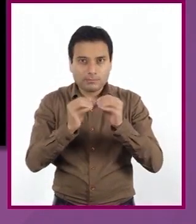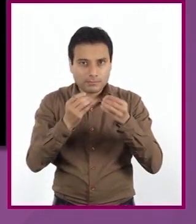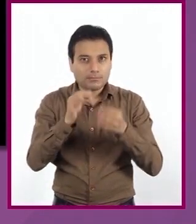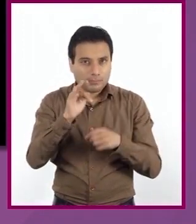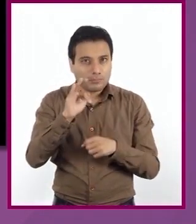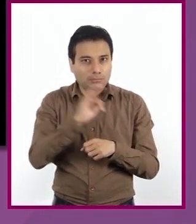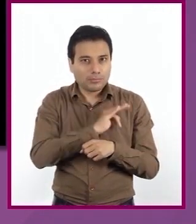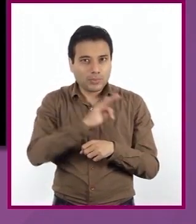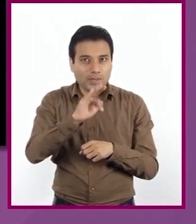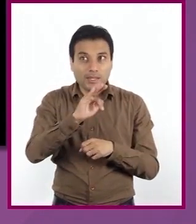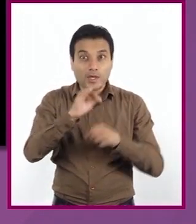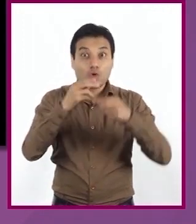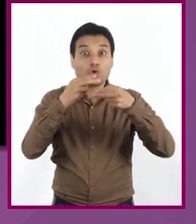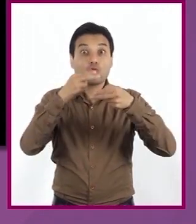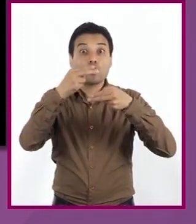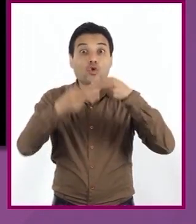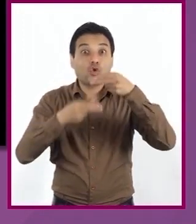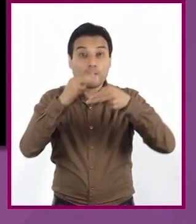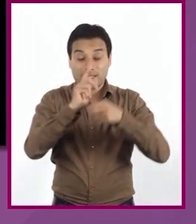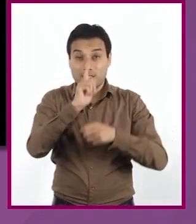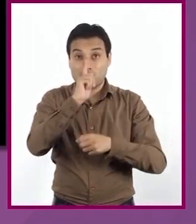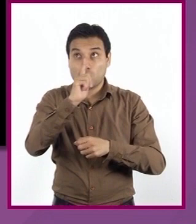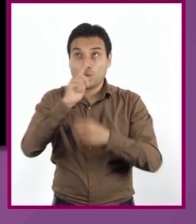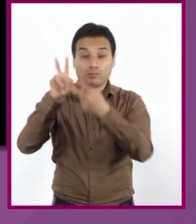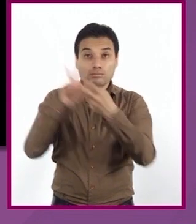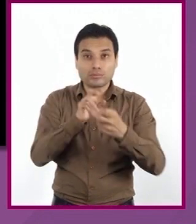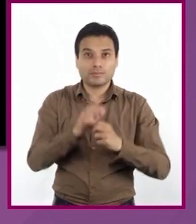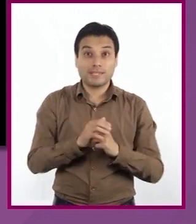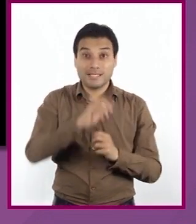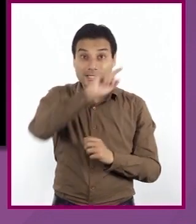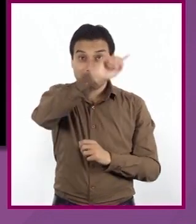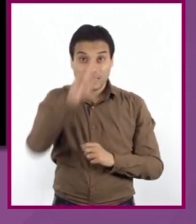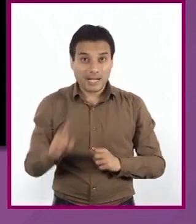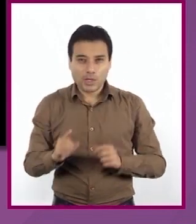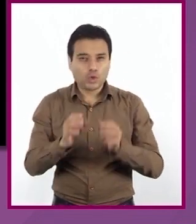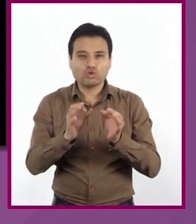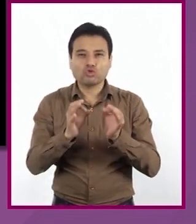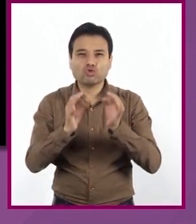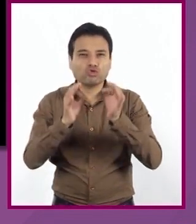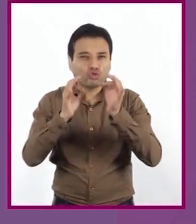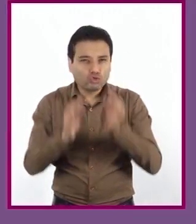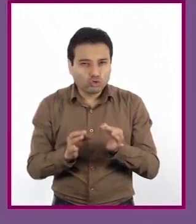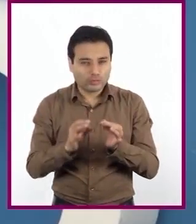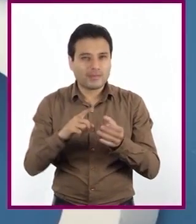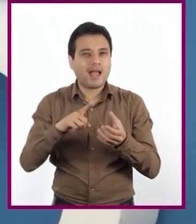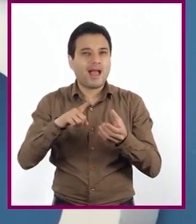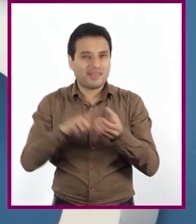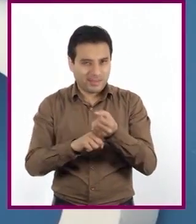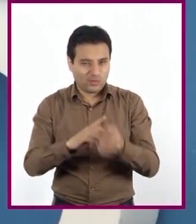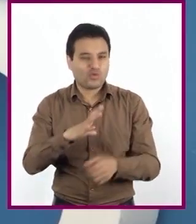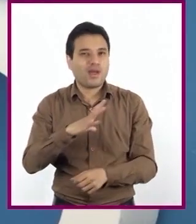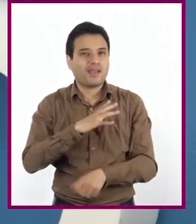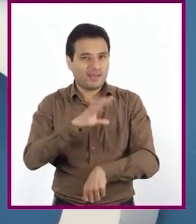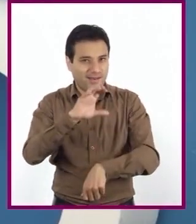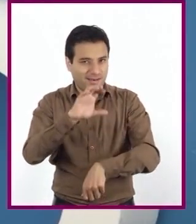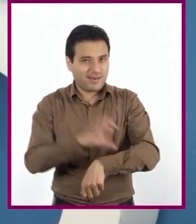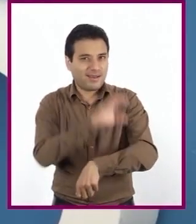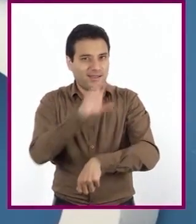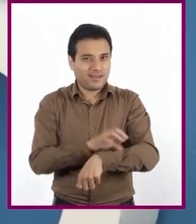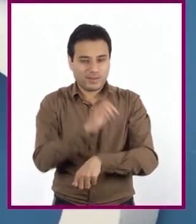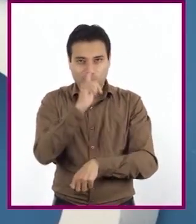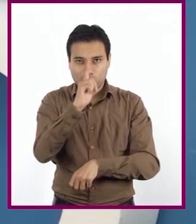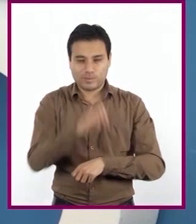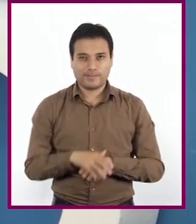nubes, lo cual demostraba que el rayo era un fenómeno eléctrico. Gracias a este